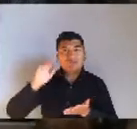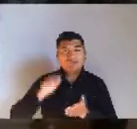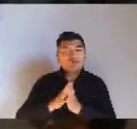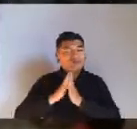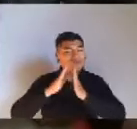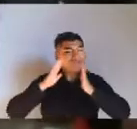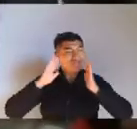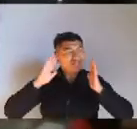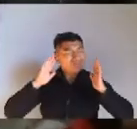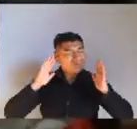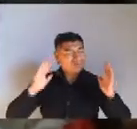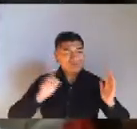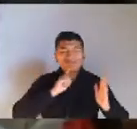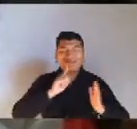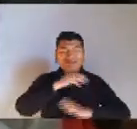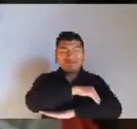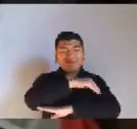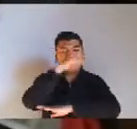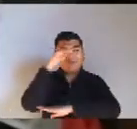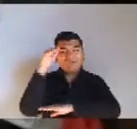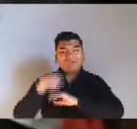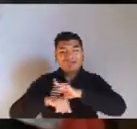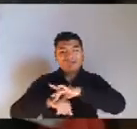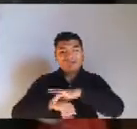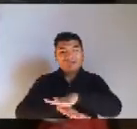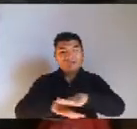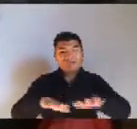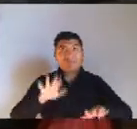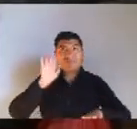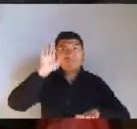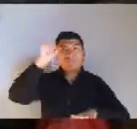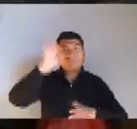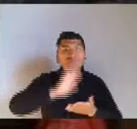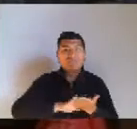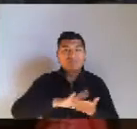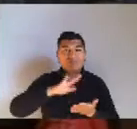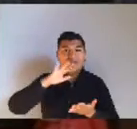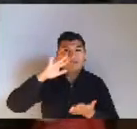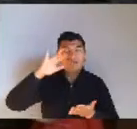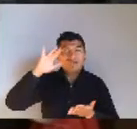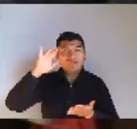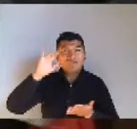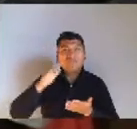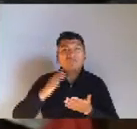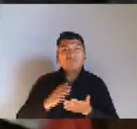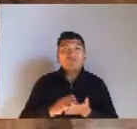Llenos están el cielo y la tierra de tu gloria.